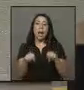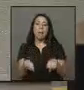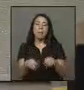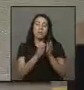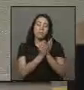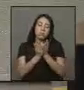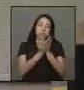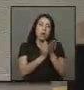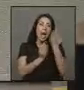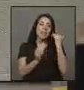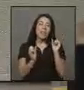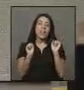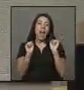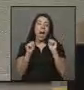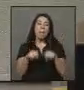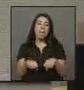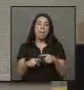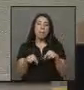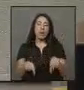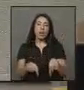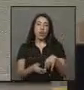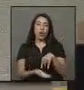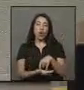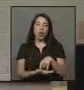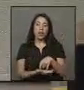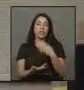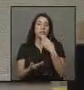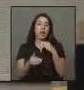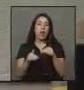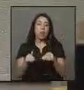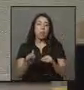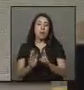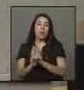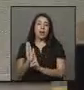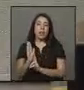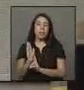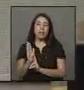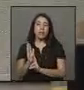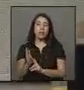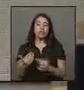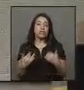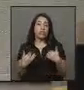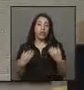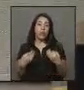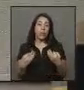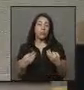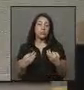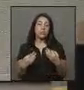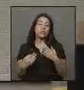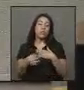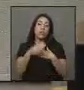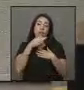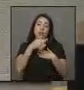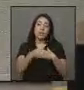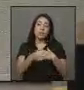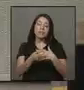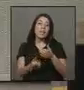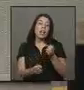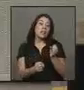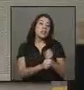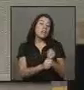sido estudiadas antes de ser aprobadas, por supuesto, por este Congreso. Y lo mismo el reglamento, presidente, así que yo en justicia reivindico de alguna forma